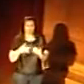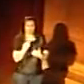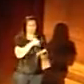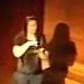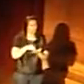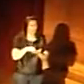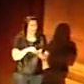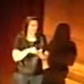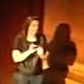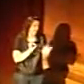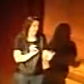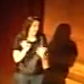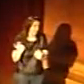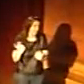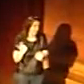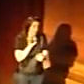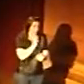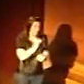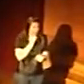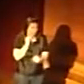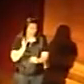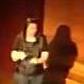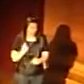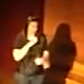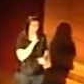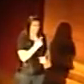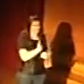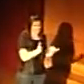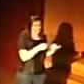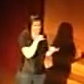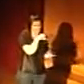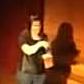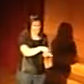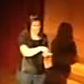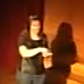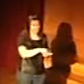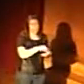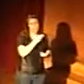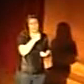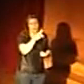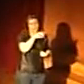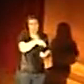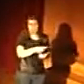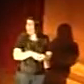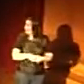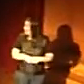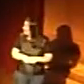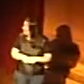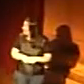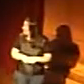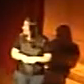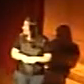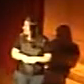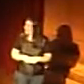muy especial no y Sevilla como les digo en este caso Manuel Barrón o Los Domínguez Becker son